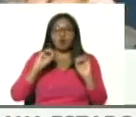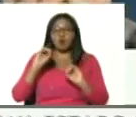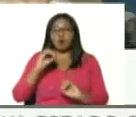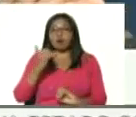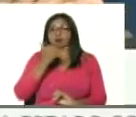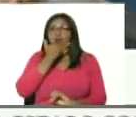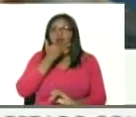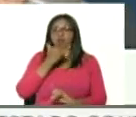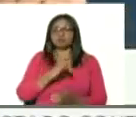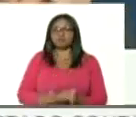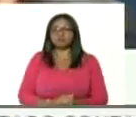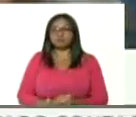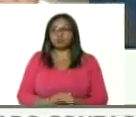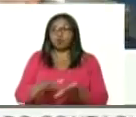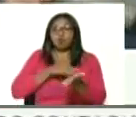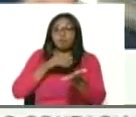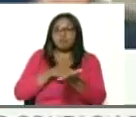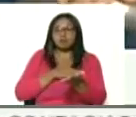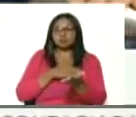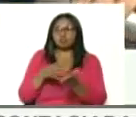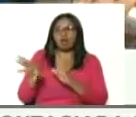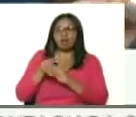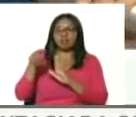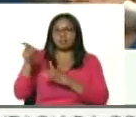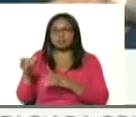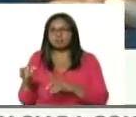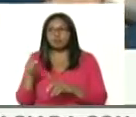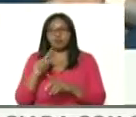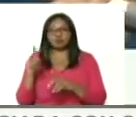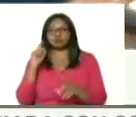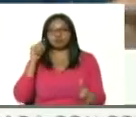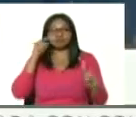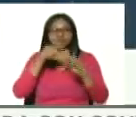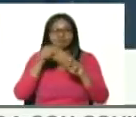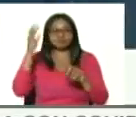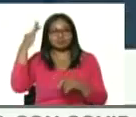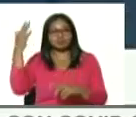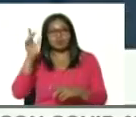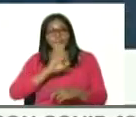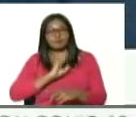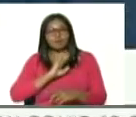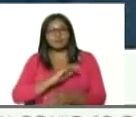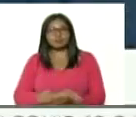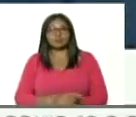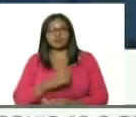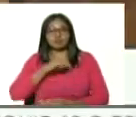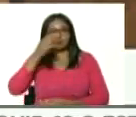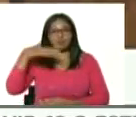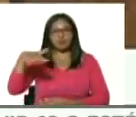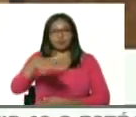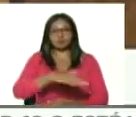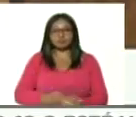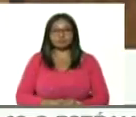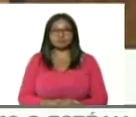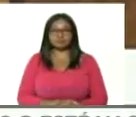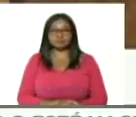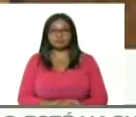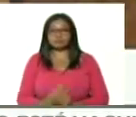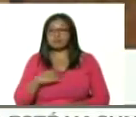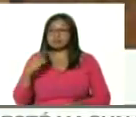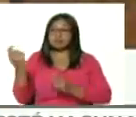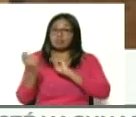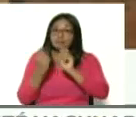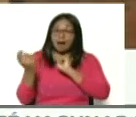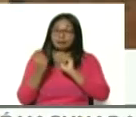está el fracaso, solo el acierto está en la creación heroica de nuestro pueblo. Es correcto. Fíjense, este debate es